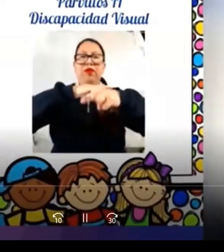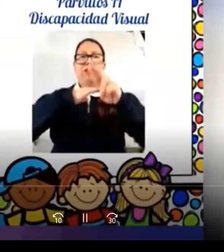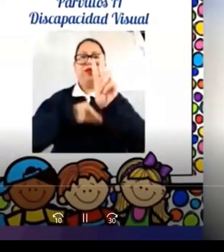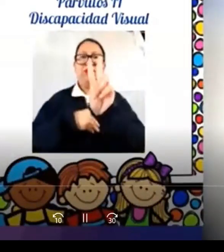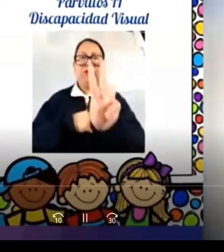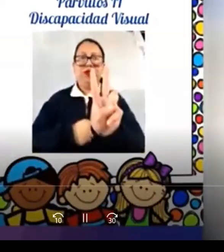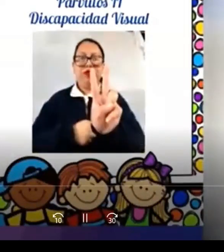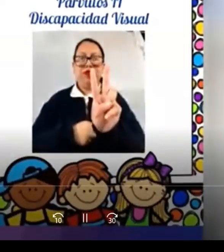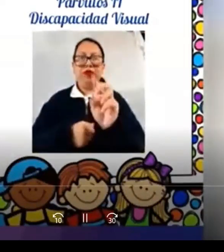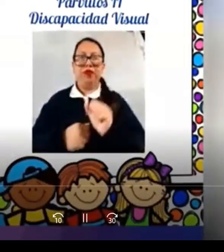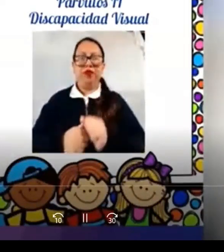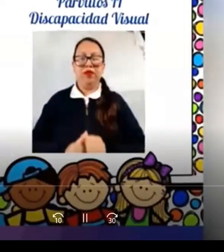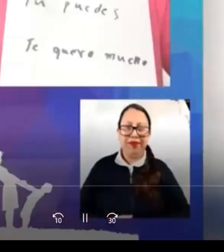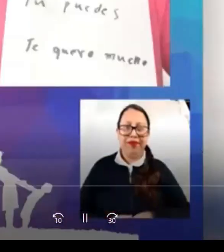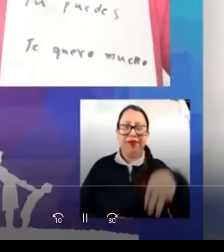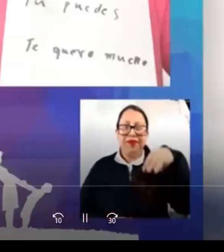2, discapacidad visual.